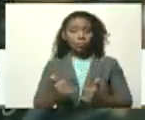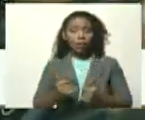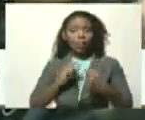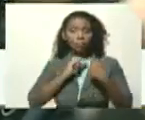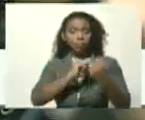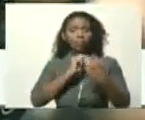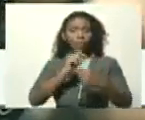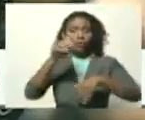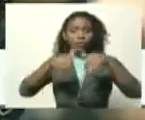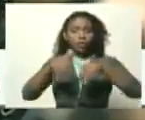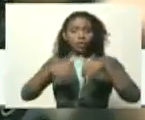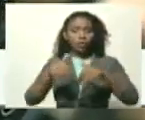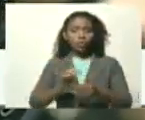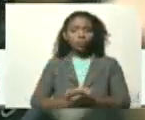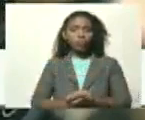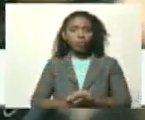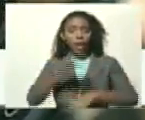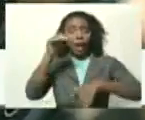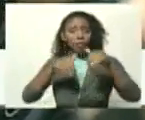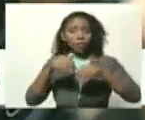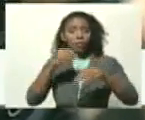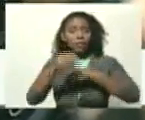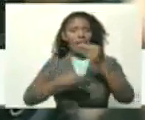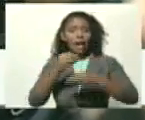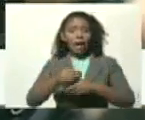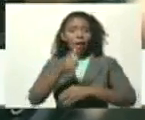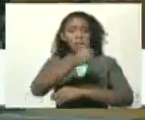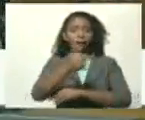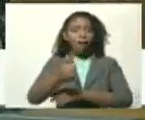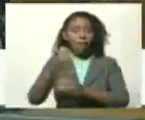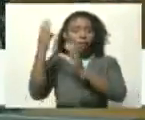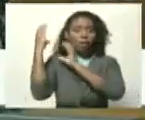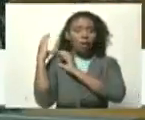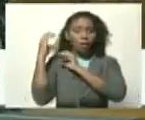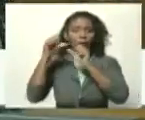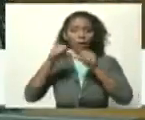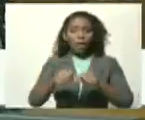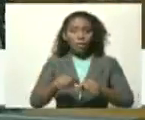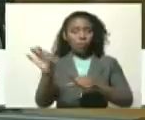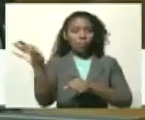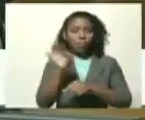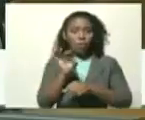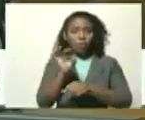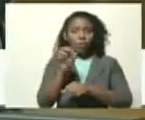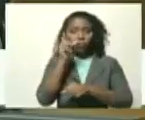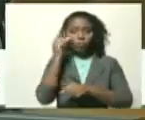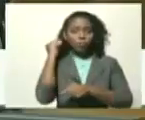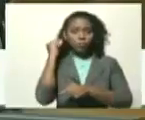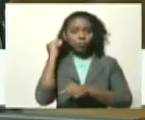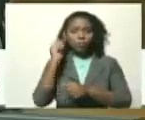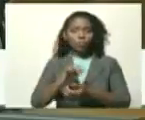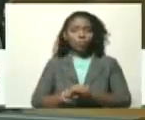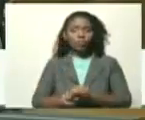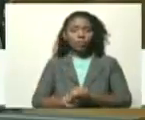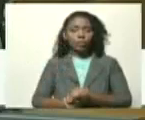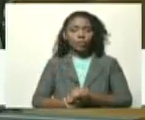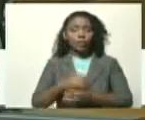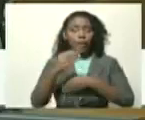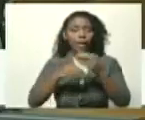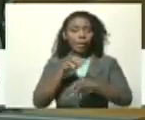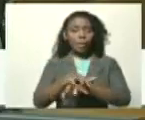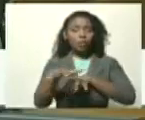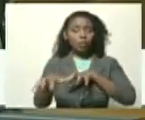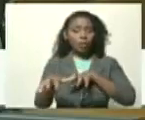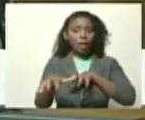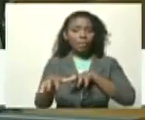sometida a votación. La votación se hará para cada cargo, quedando elegido o elegida el diputado o diputada que obtenga la mayoría de